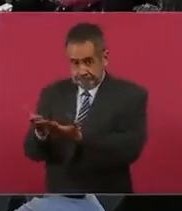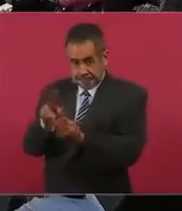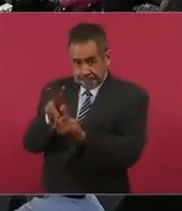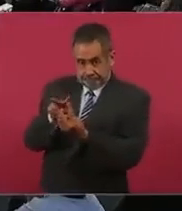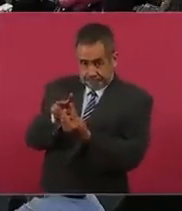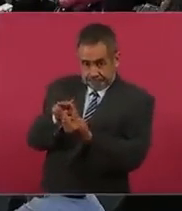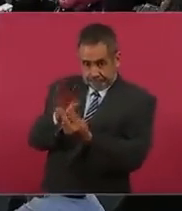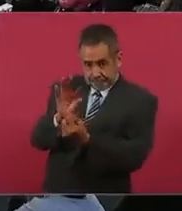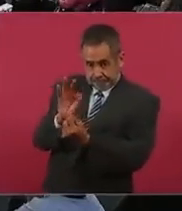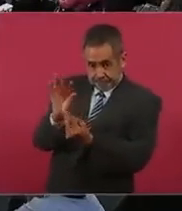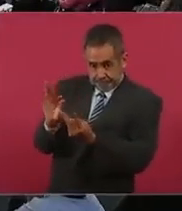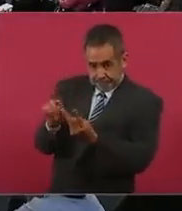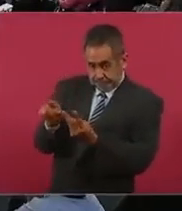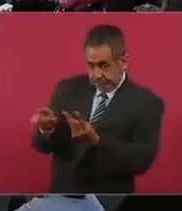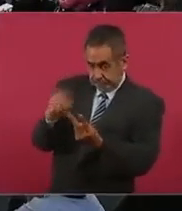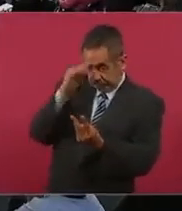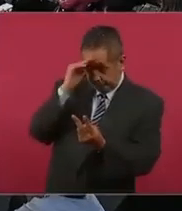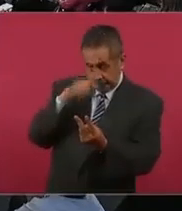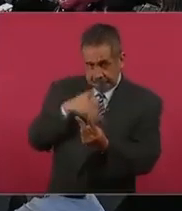y le dije,